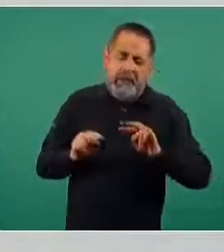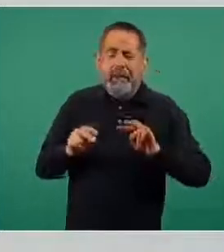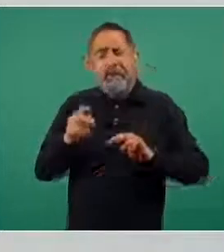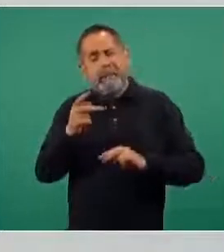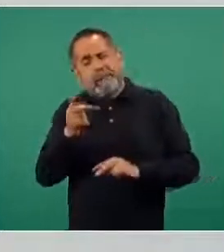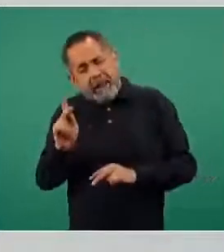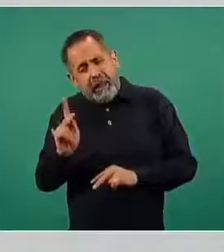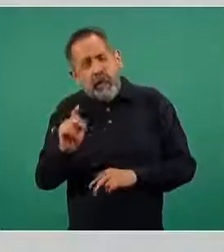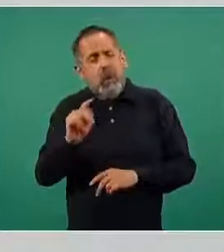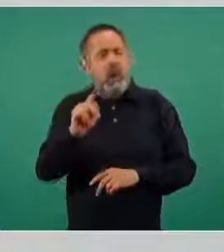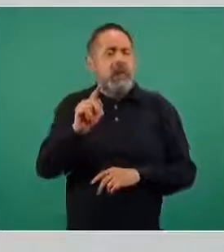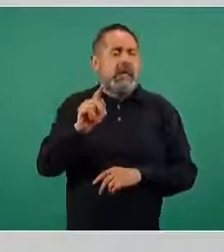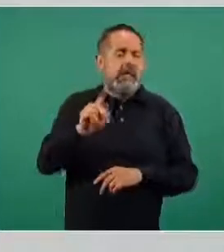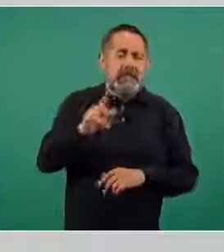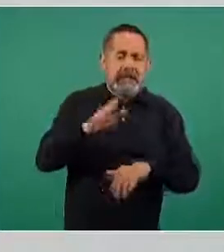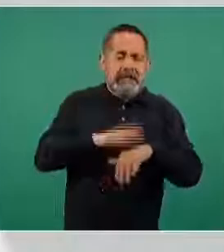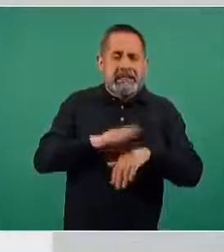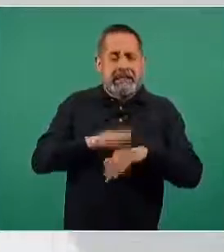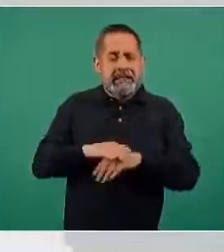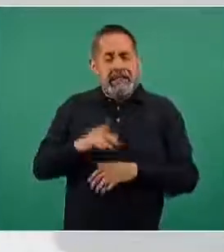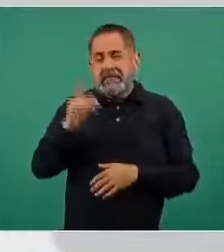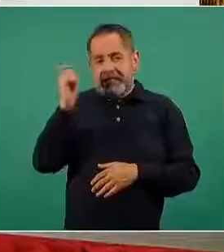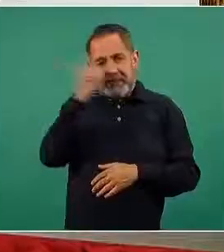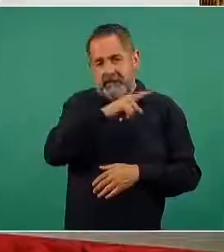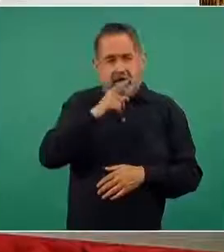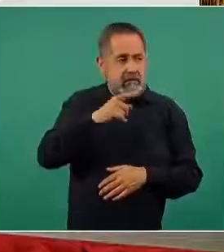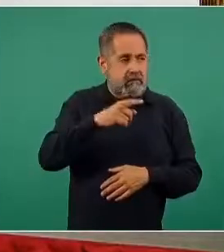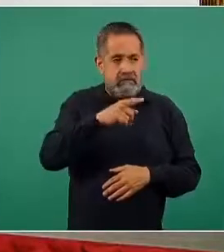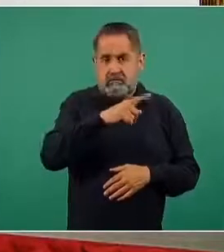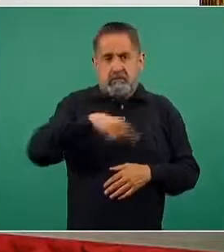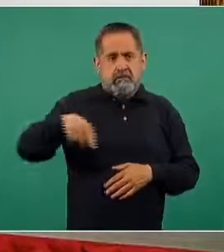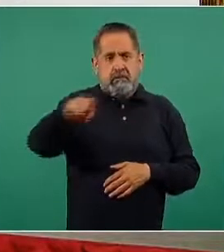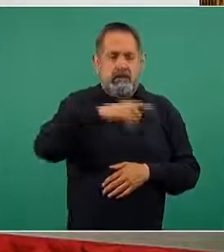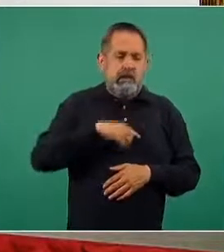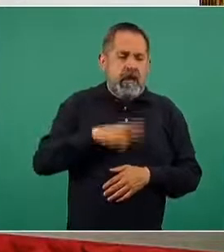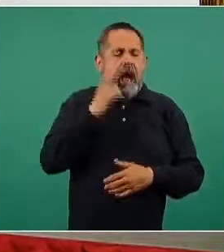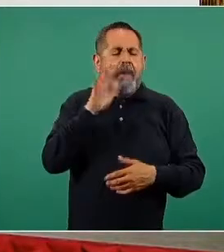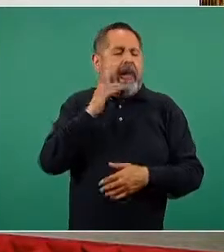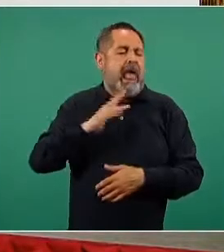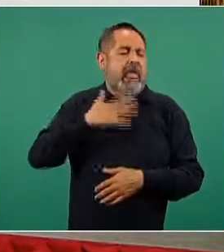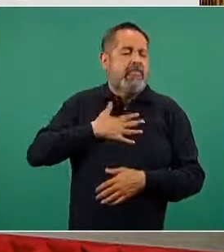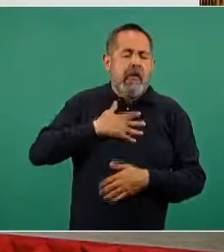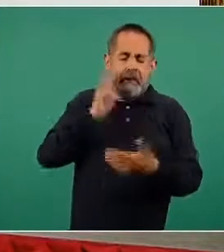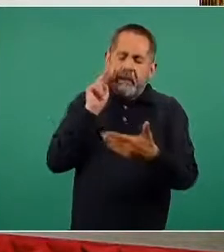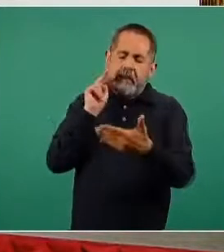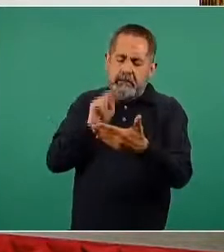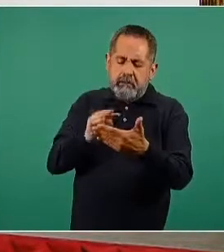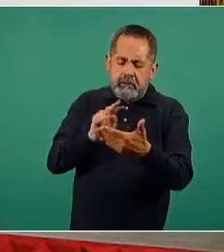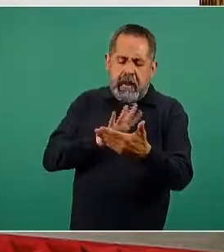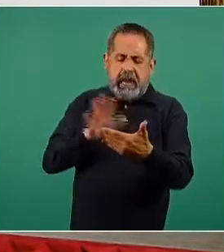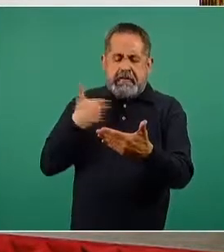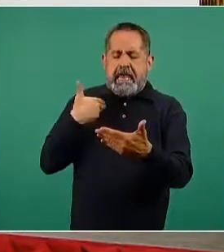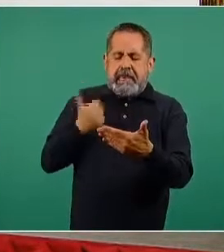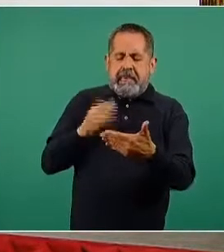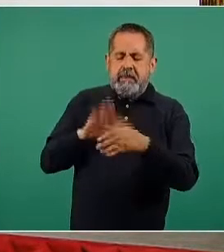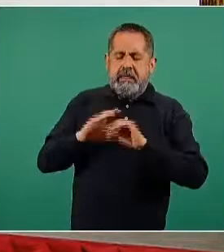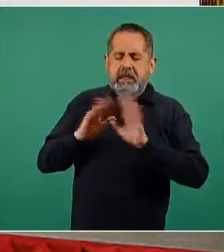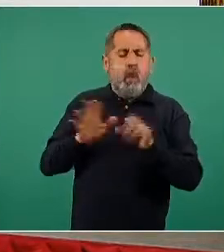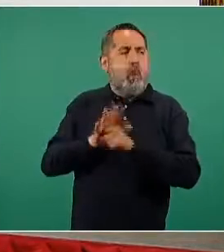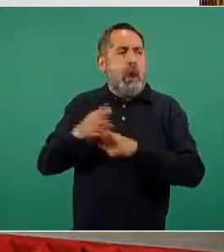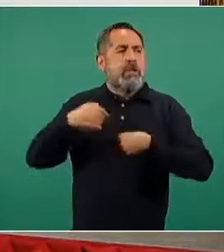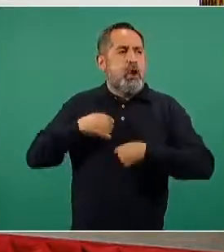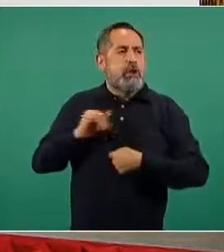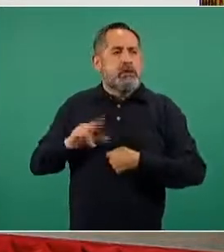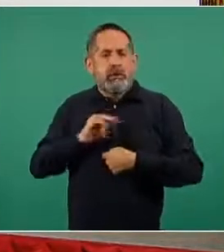embargo, también va a ser, digamos, o es difícil que una persona por sí mismo pueda saber en un momento determinado si